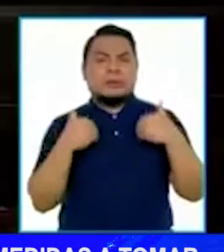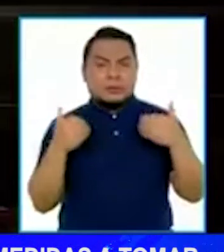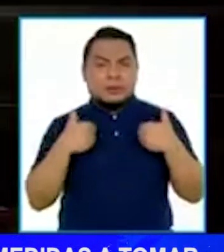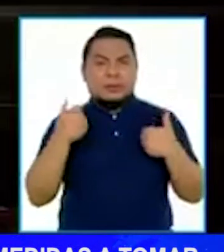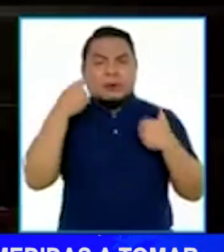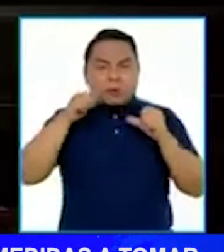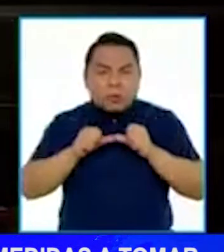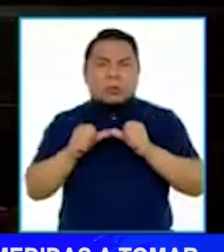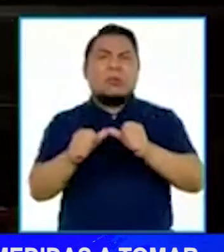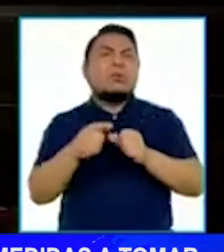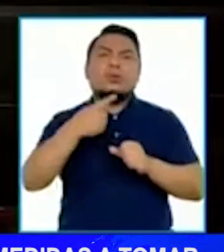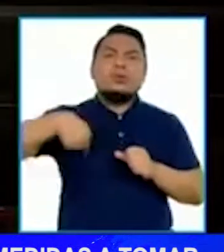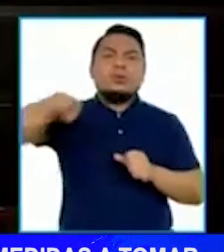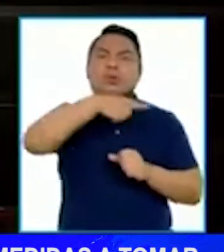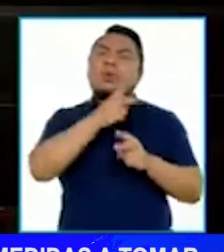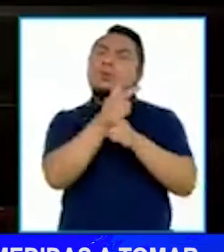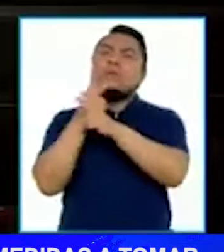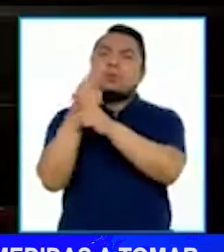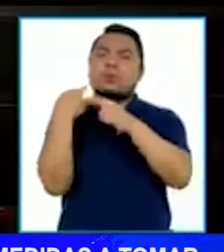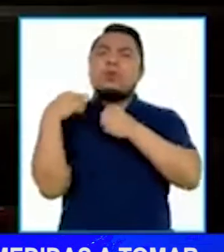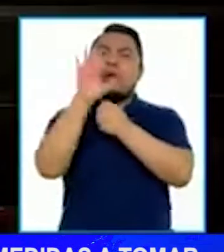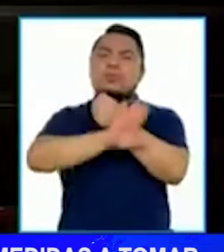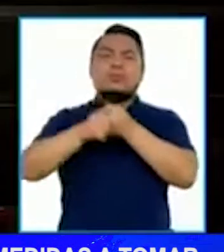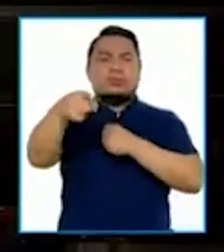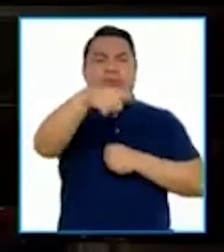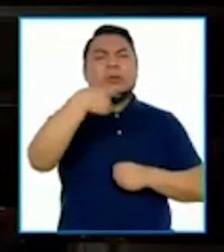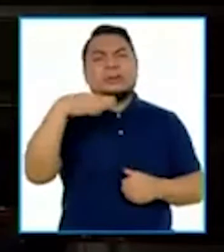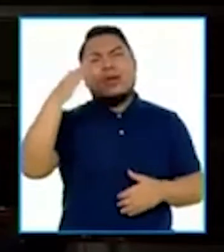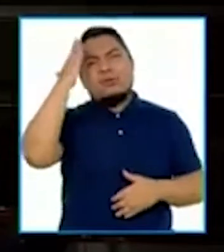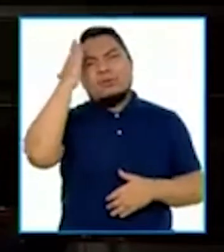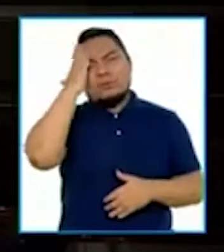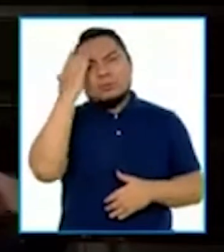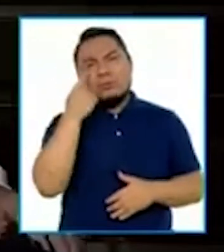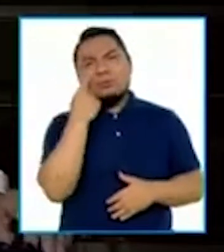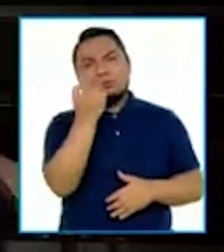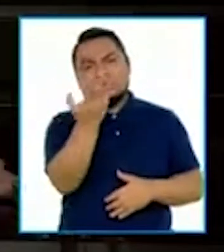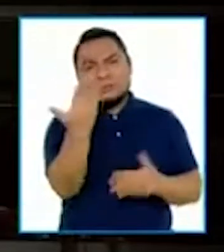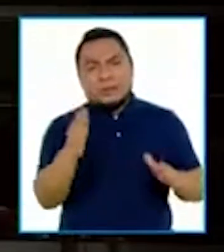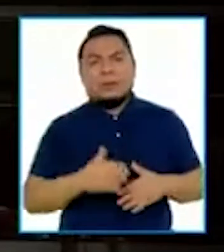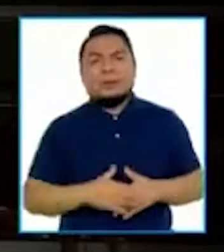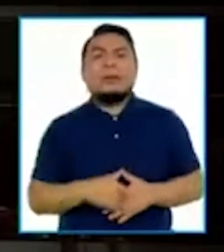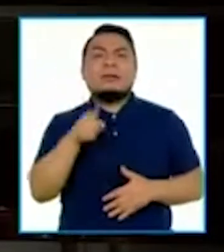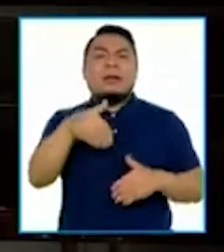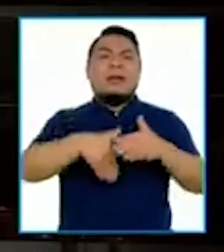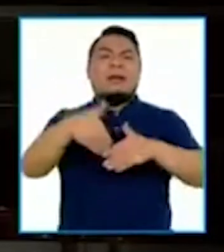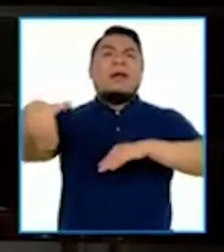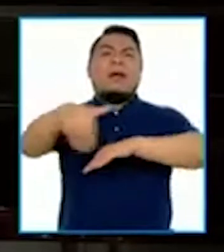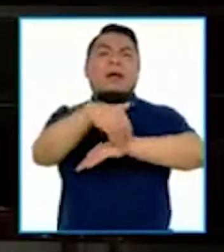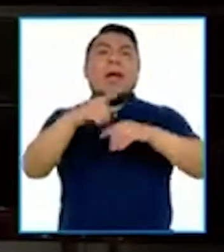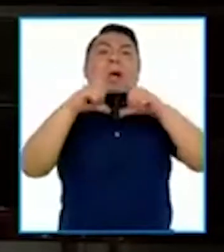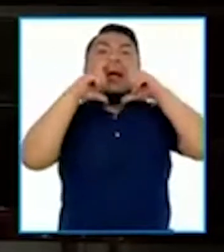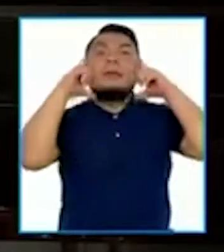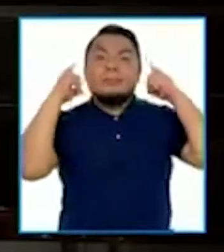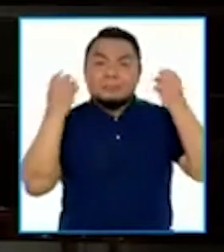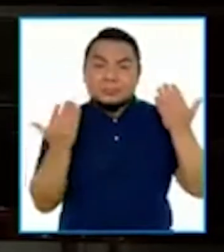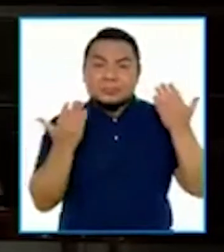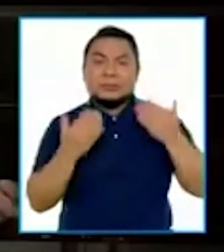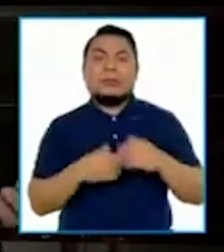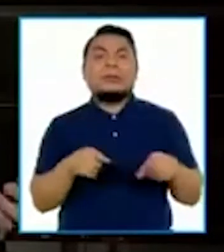maneras tendremos que continuar con las medidas de protección que todos conocemos. No debemos estar en la calle sin